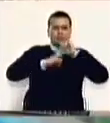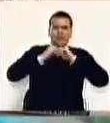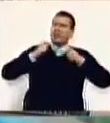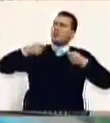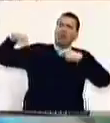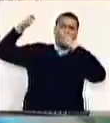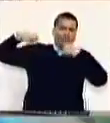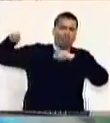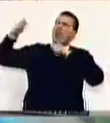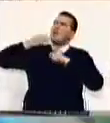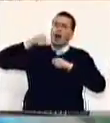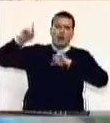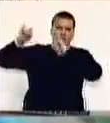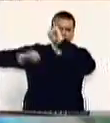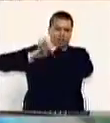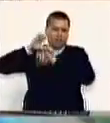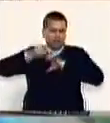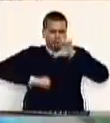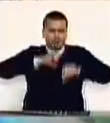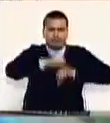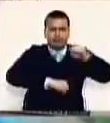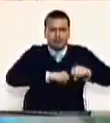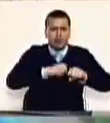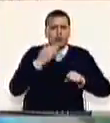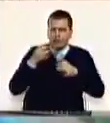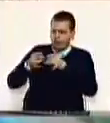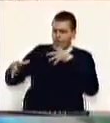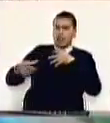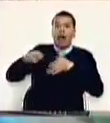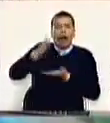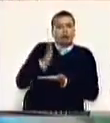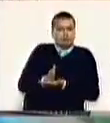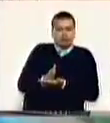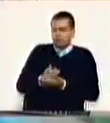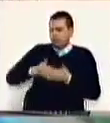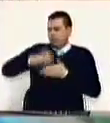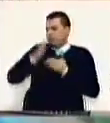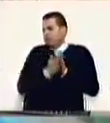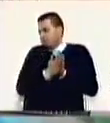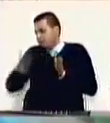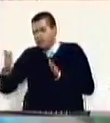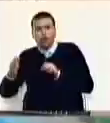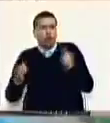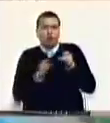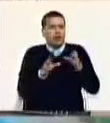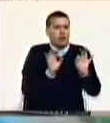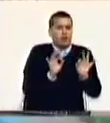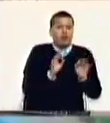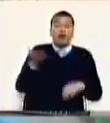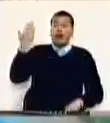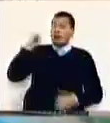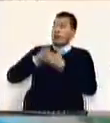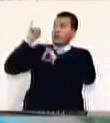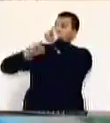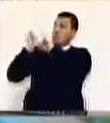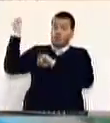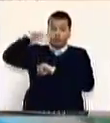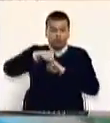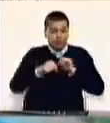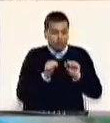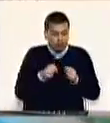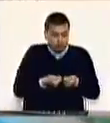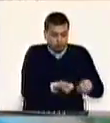tierra empieza a escala orbital precisamente en esa fecha y no en otra. Antes, doctor Aston, habían plantaciones extranjeras, pero el